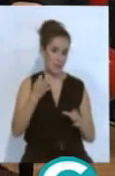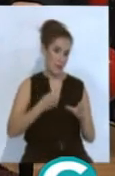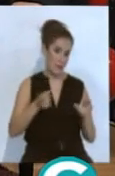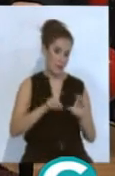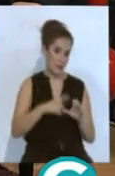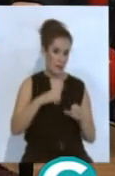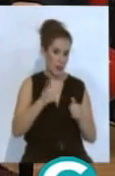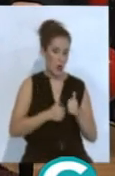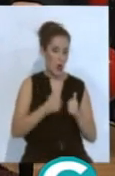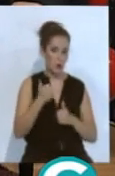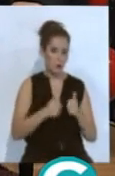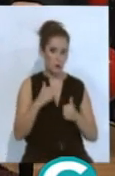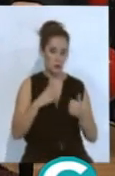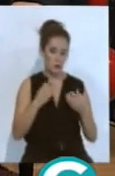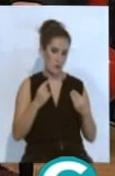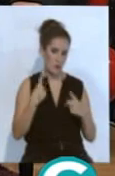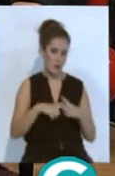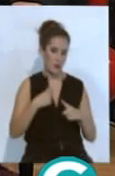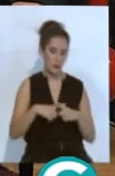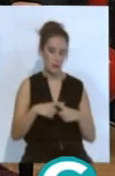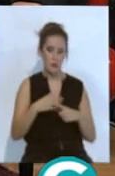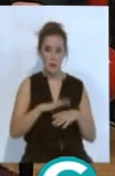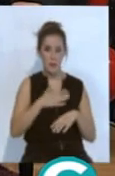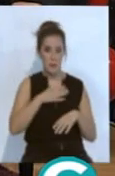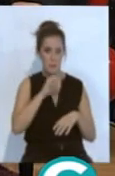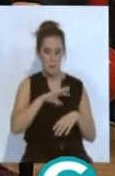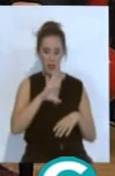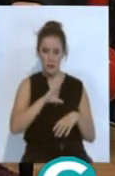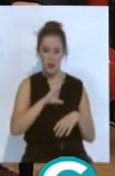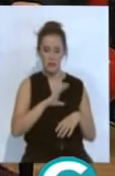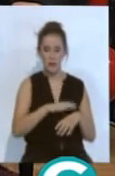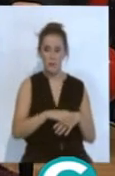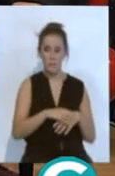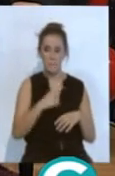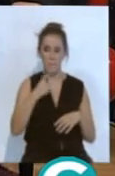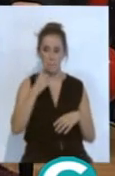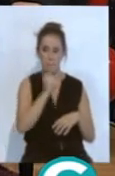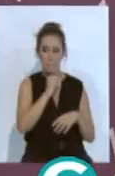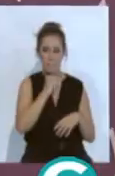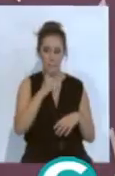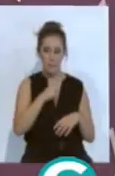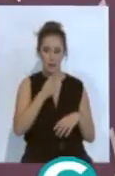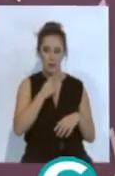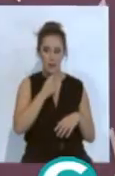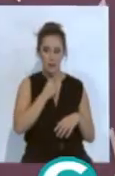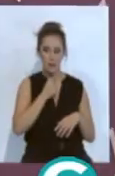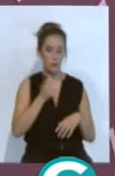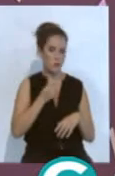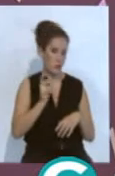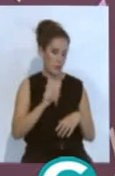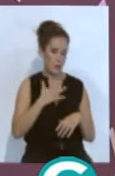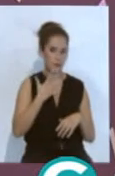en el concurso con lo que llevaba encima, impresionante de verdad. Para mí la imagen, yo voy a contar una anécdota también, no es tan graciosa, pero para mí siempre se me ha quedado